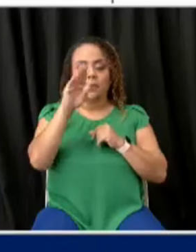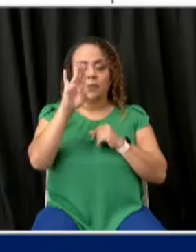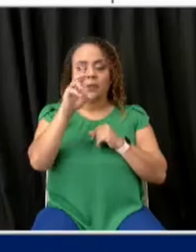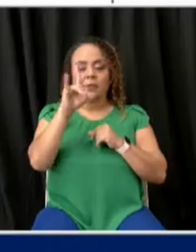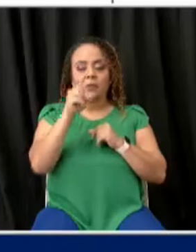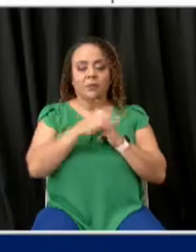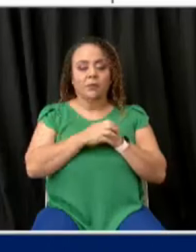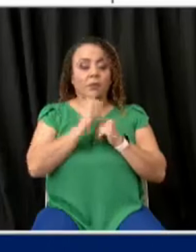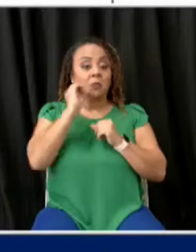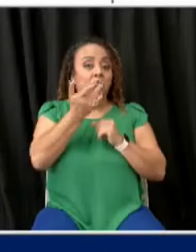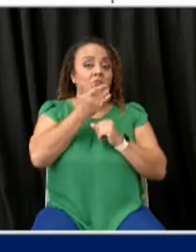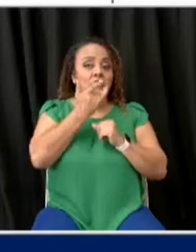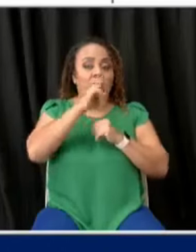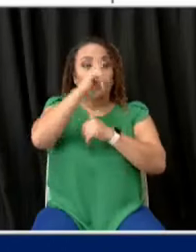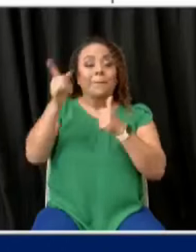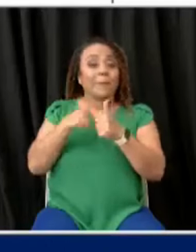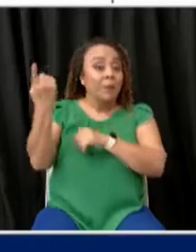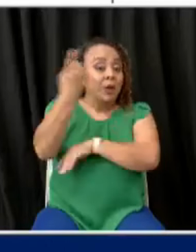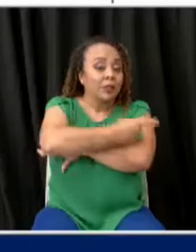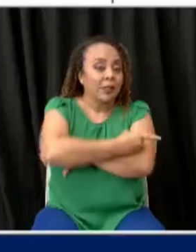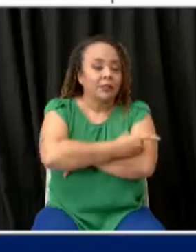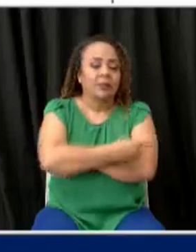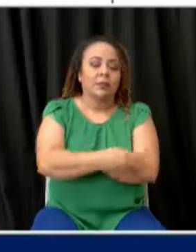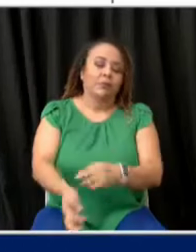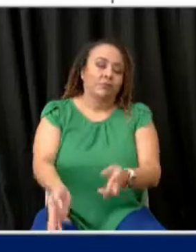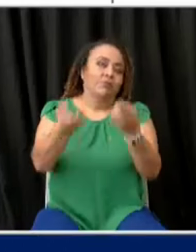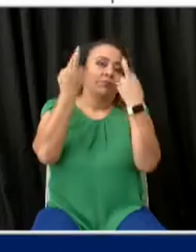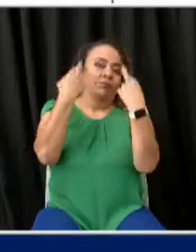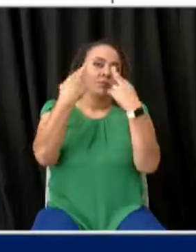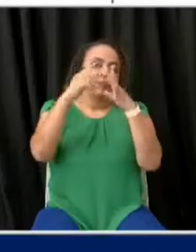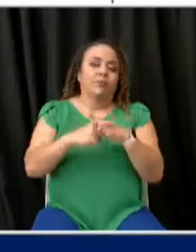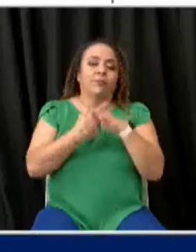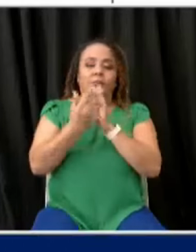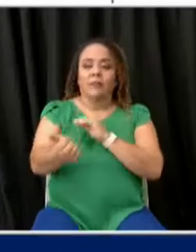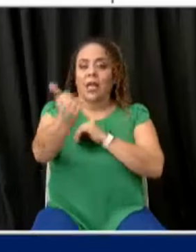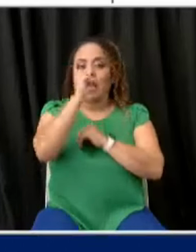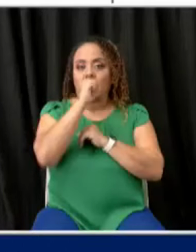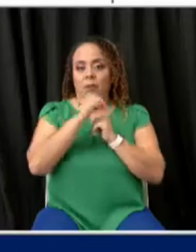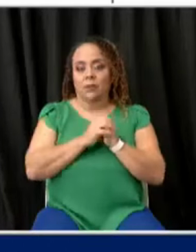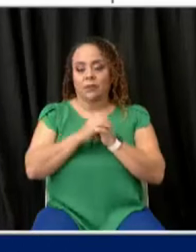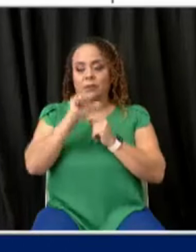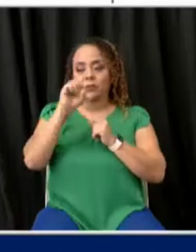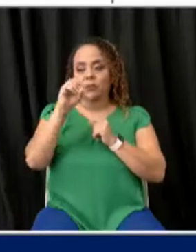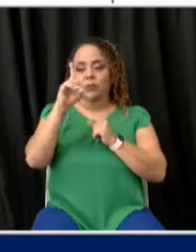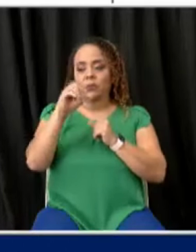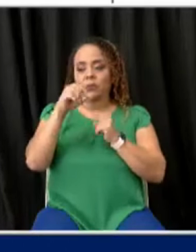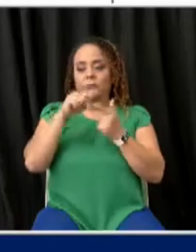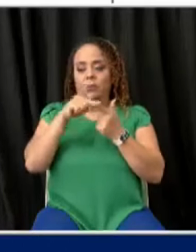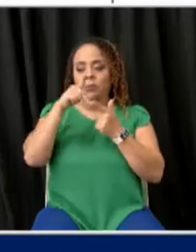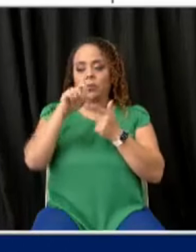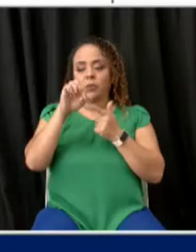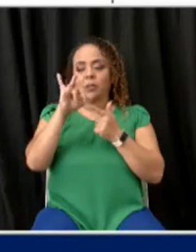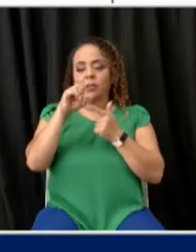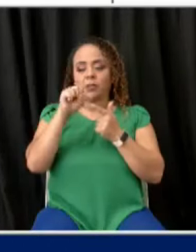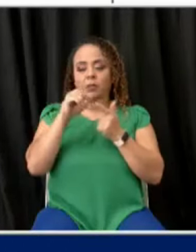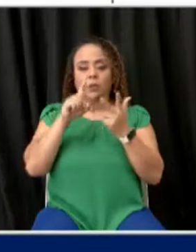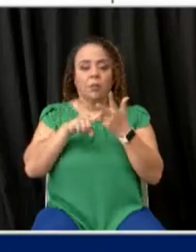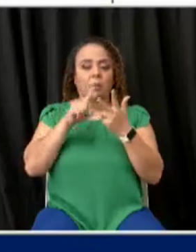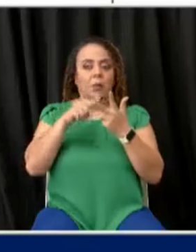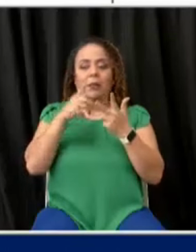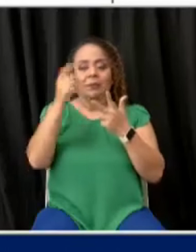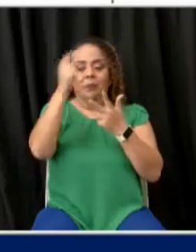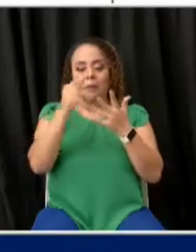de hidratación. Por eso es que los primeros días, ojalá los empecemos a hidratar con agua, están perdiendo sodio, potasio, cloro, calcio y demás carambadas,